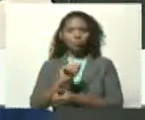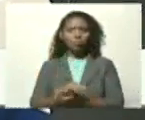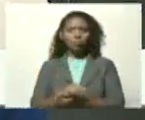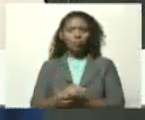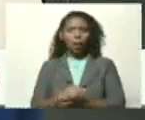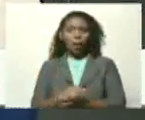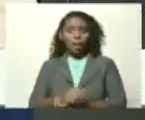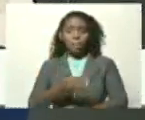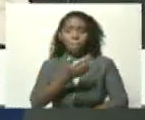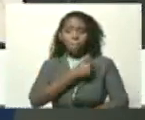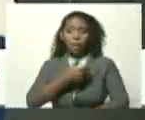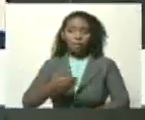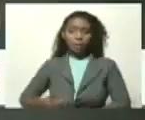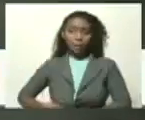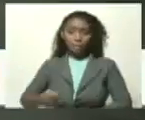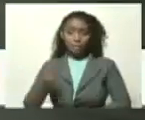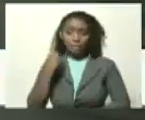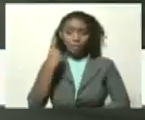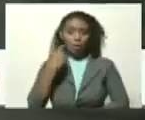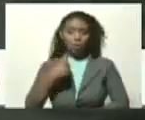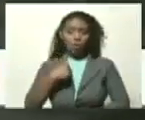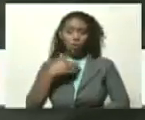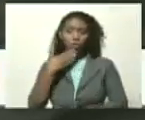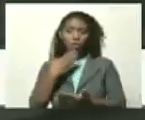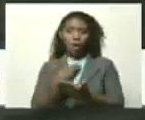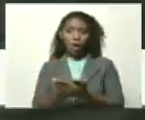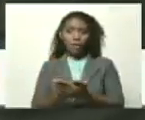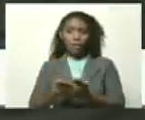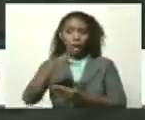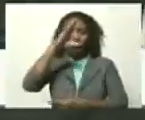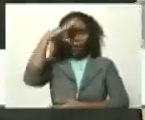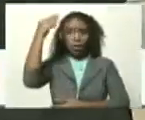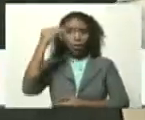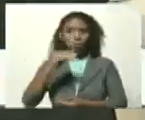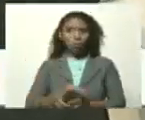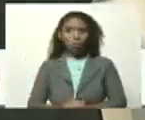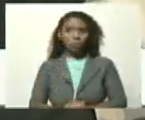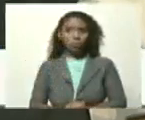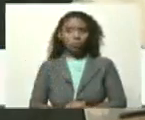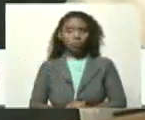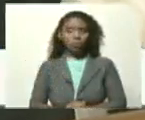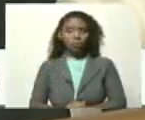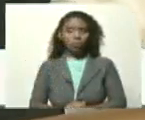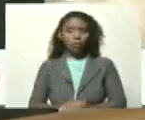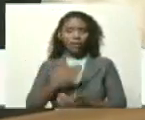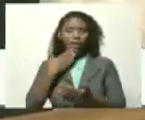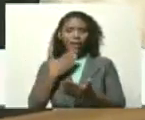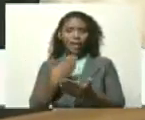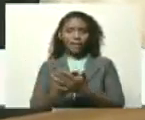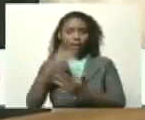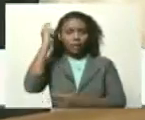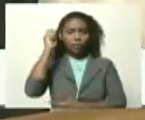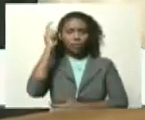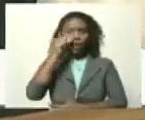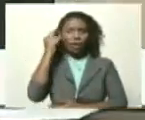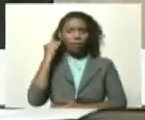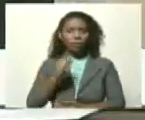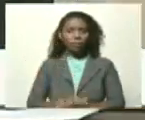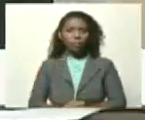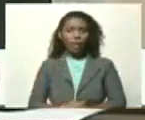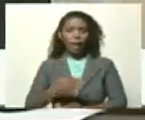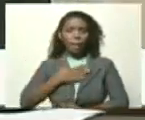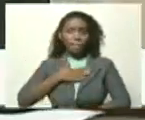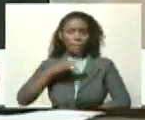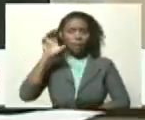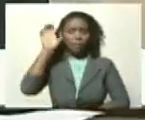Presidente, primero agradezco a Dios, agradezco a los diputados, a mi